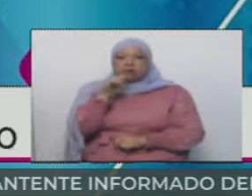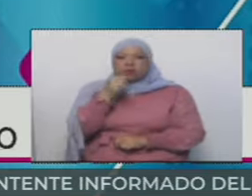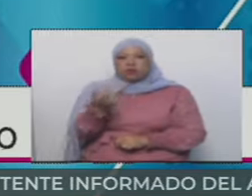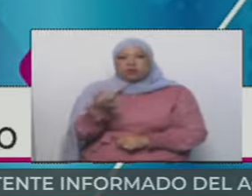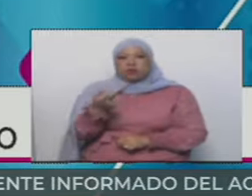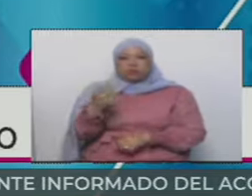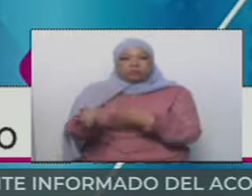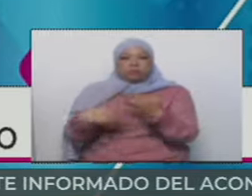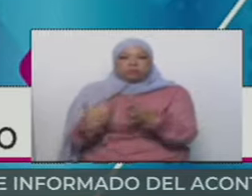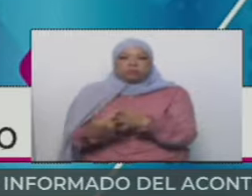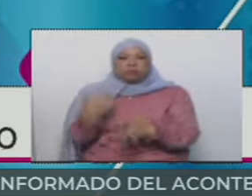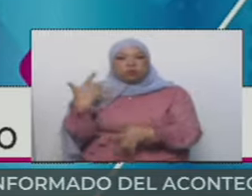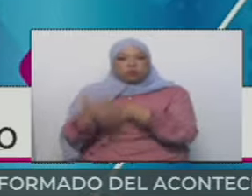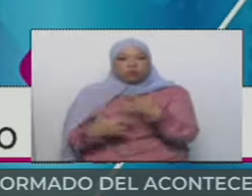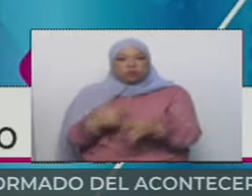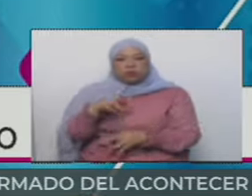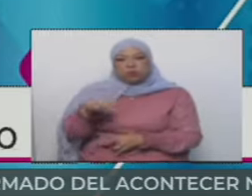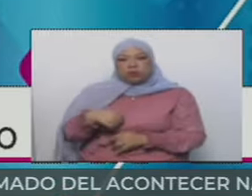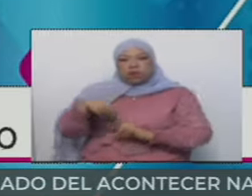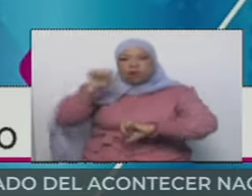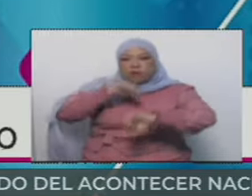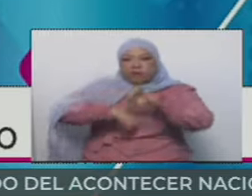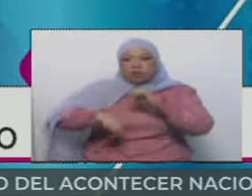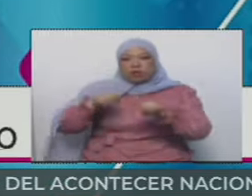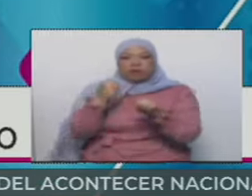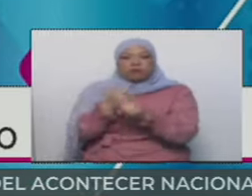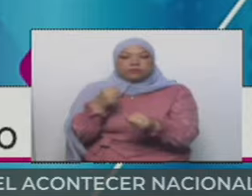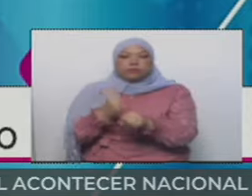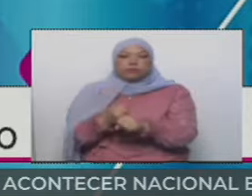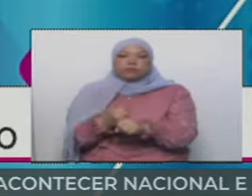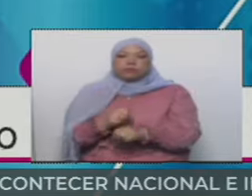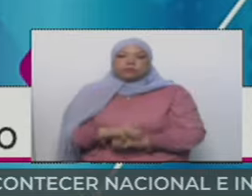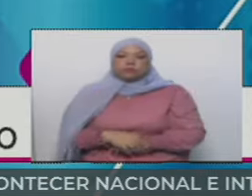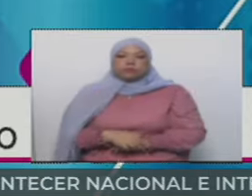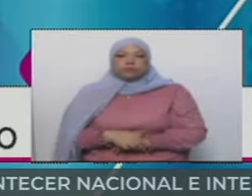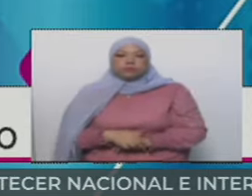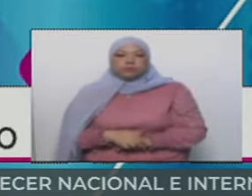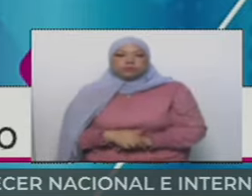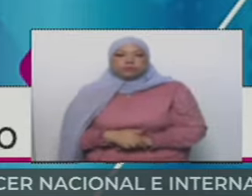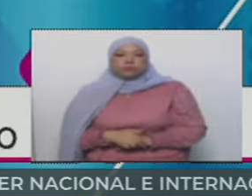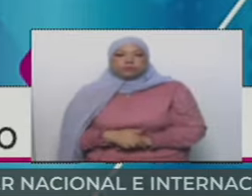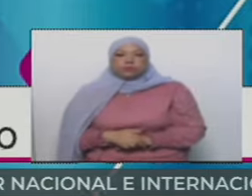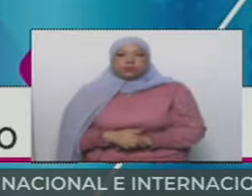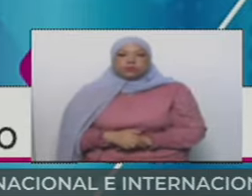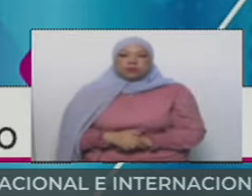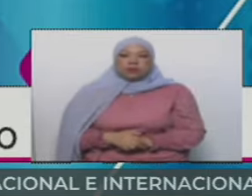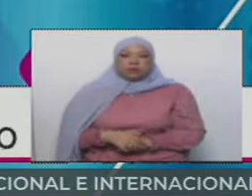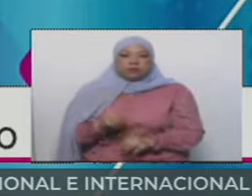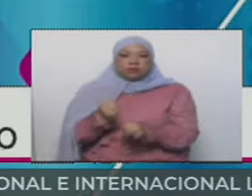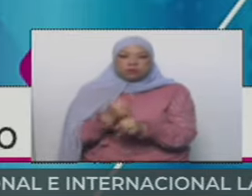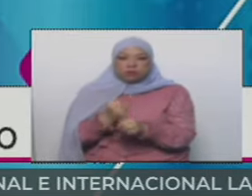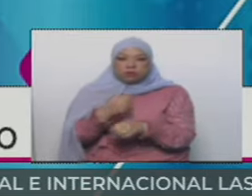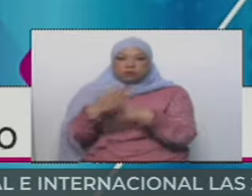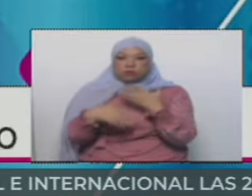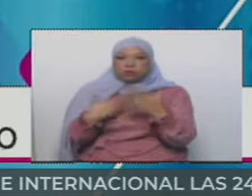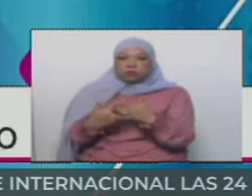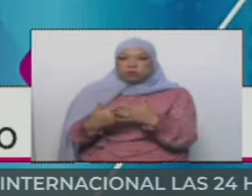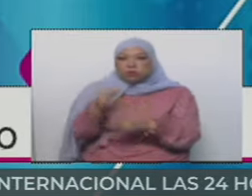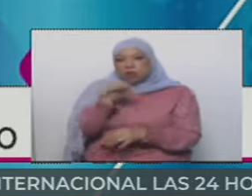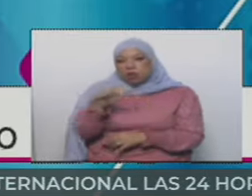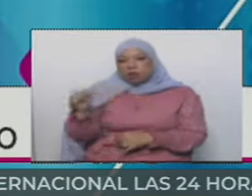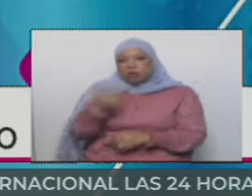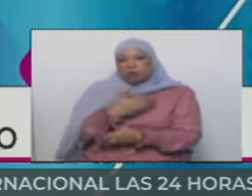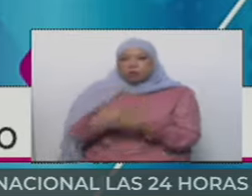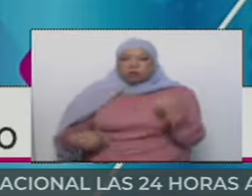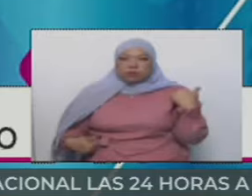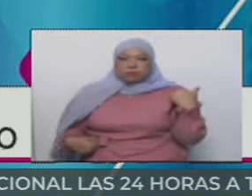fascismo, enfrentando todas sus confabulaciones, de semana